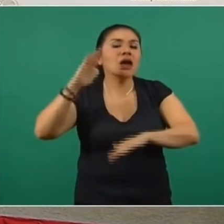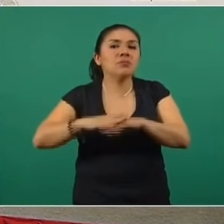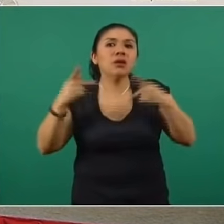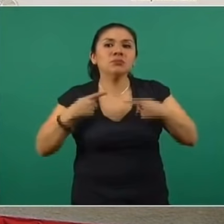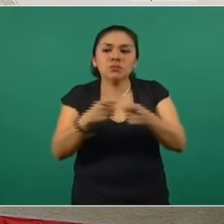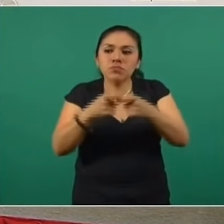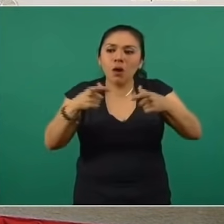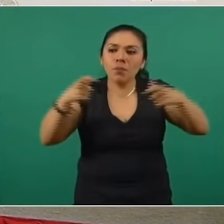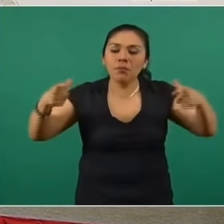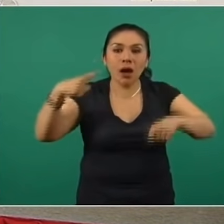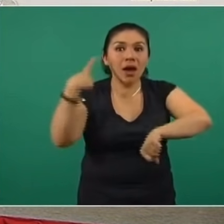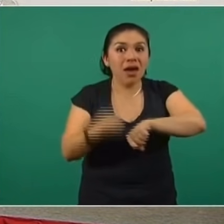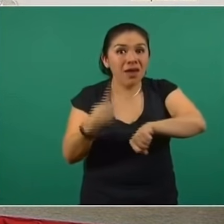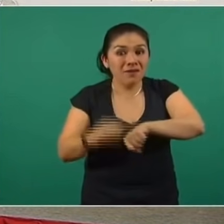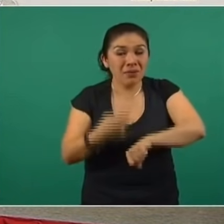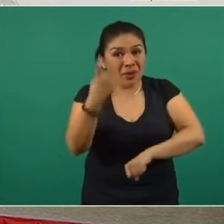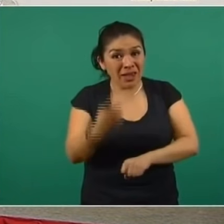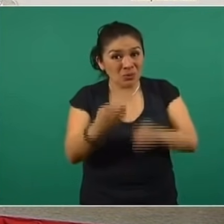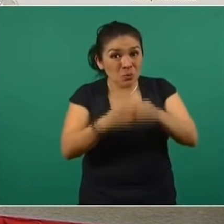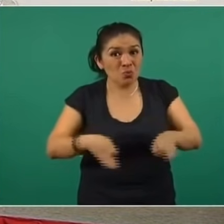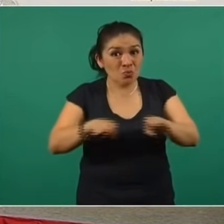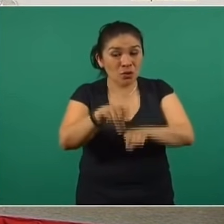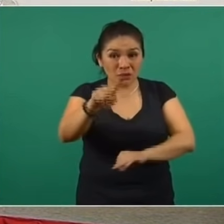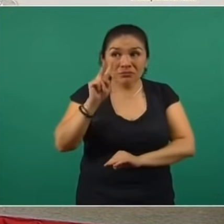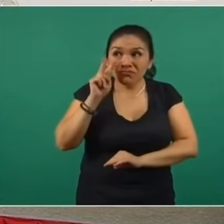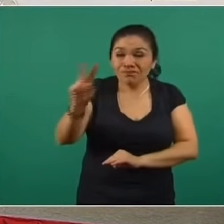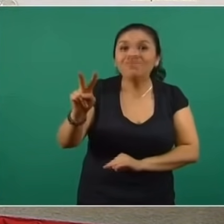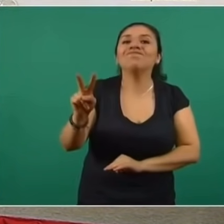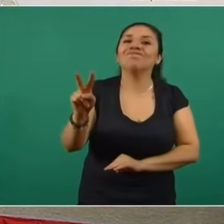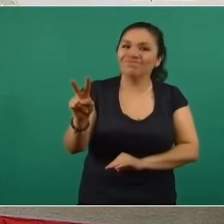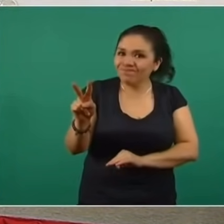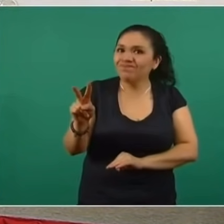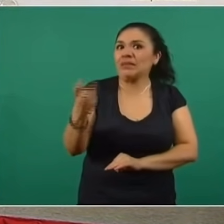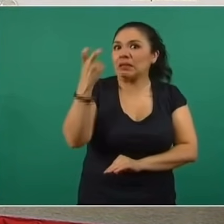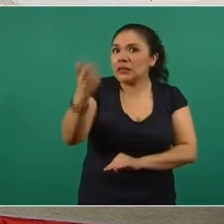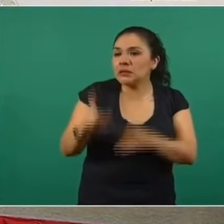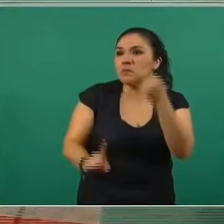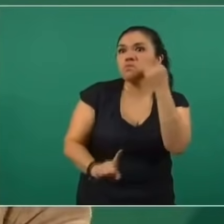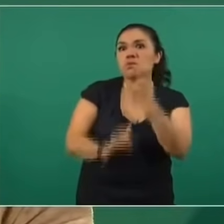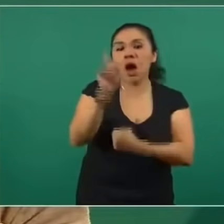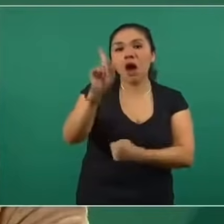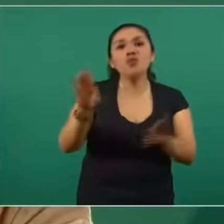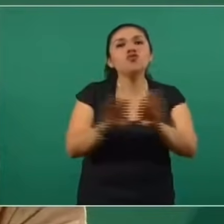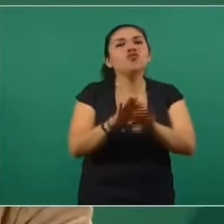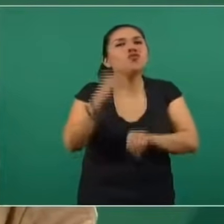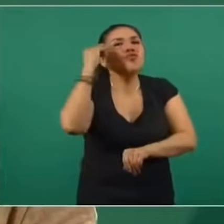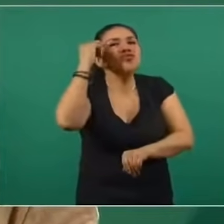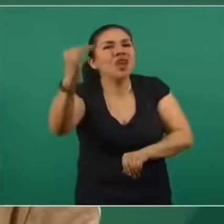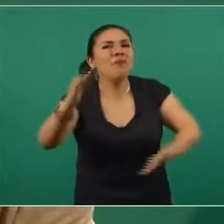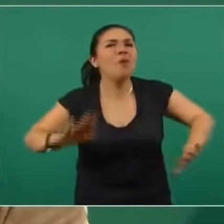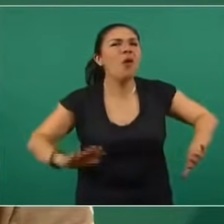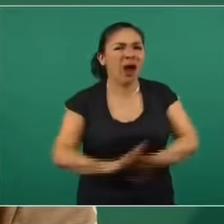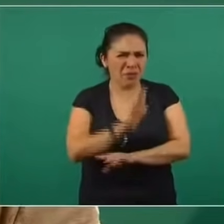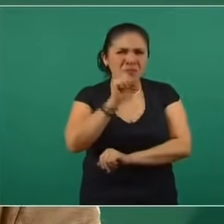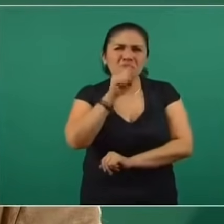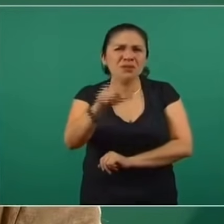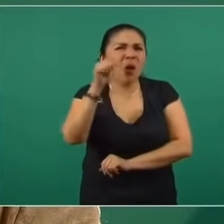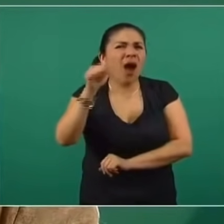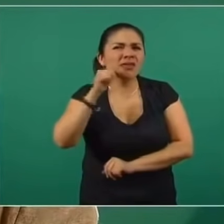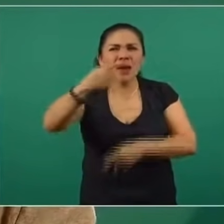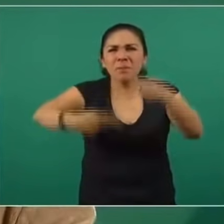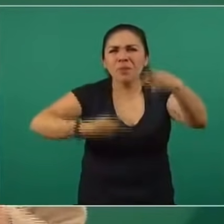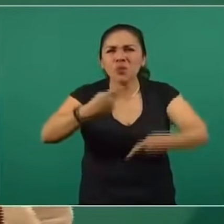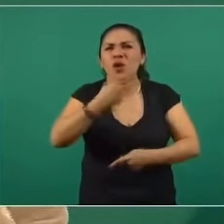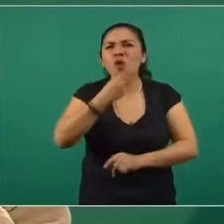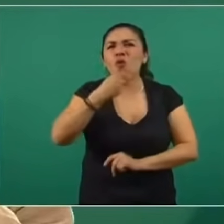casos. Y aquí es importante tener en perspectiva justamente este fenómeno estacional que comentábamos ayer a pregunta de